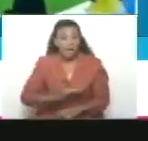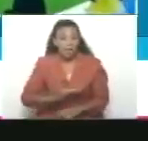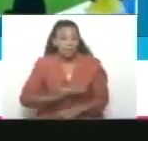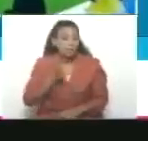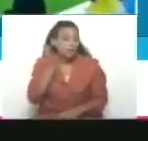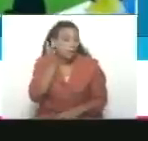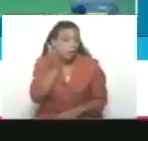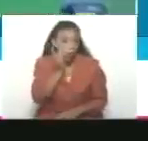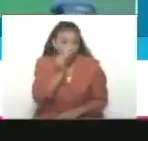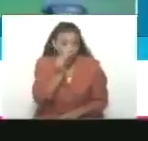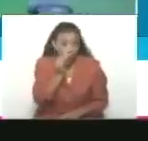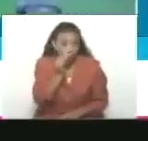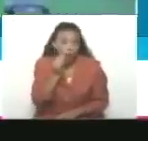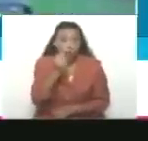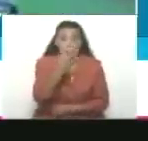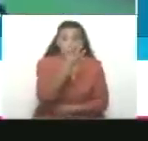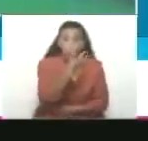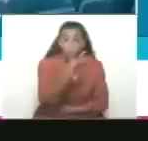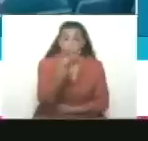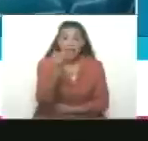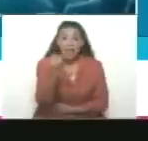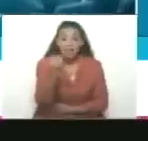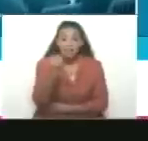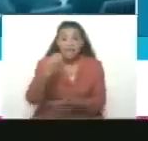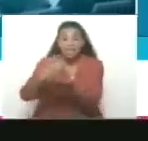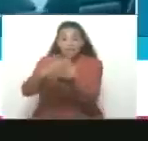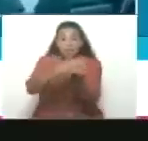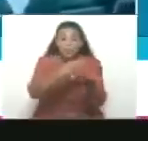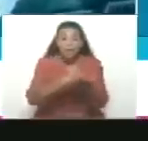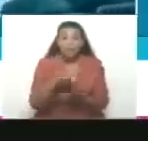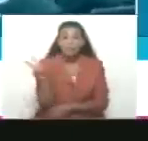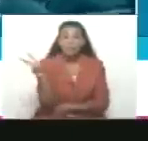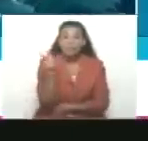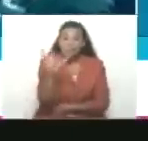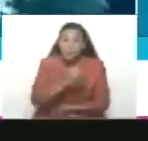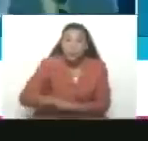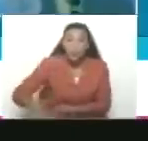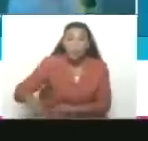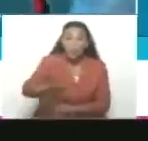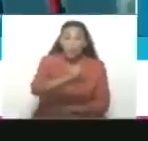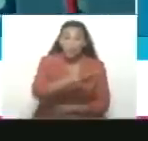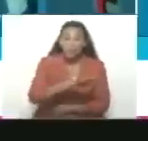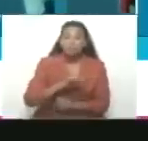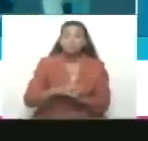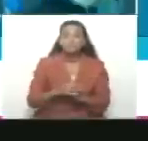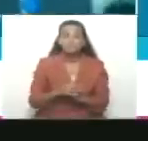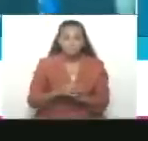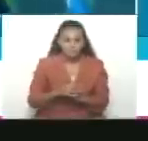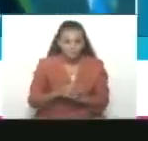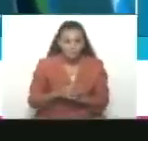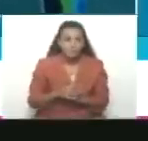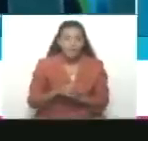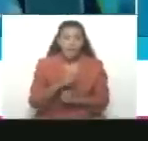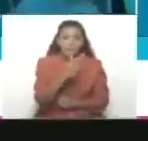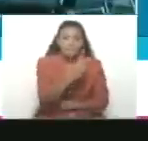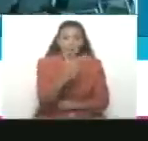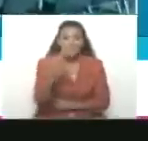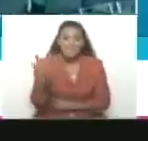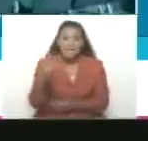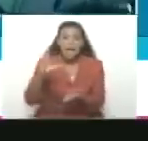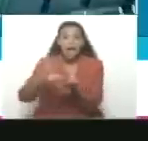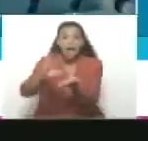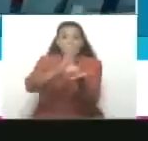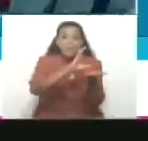alcaldesa de las 40 ciudades más grandes del país ahí están las 23 capitales